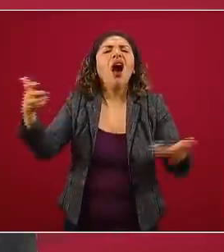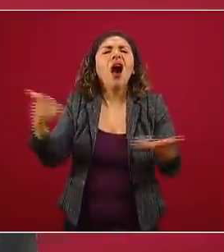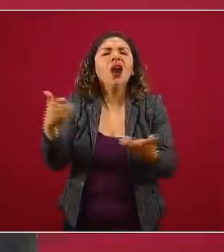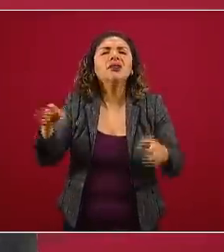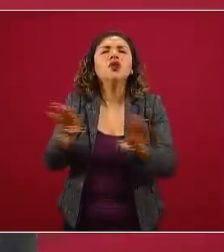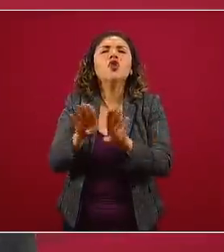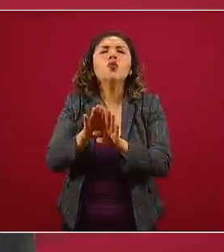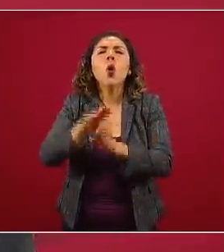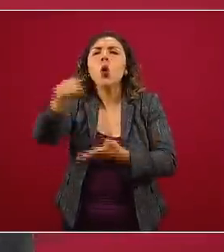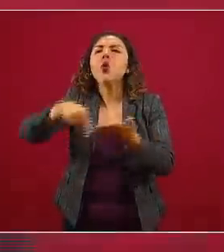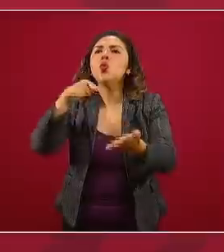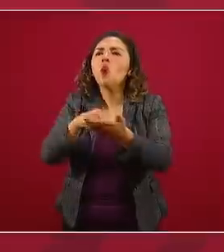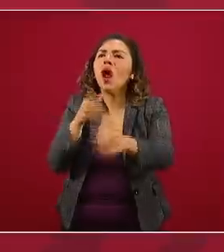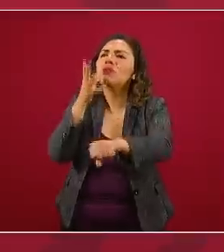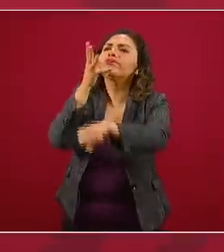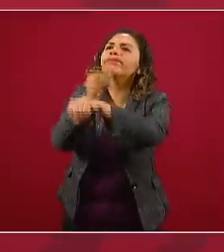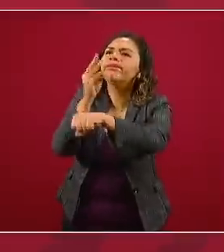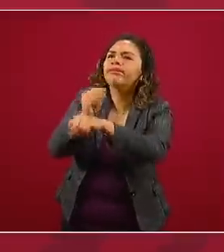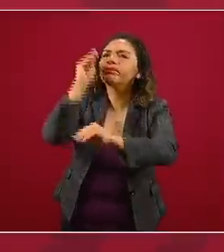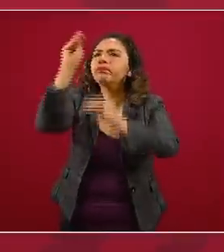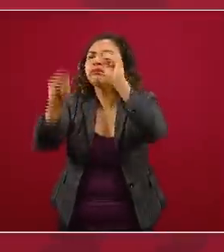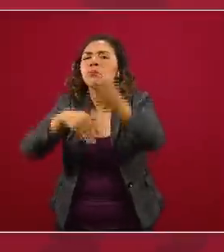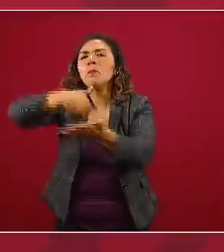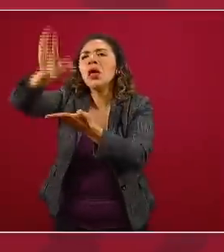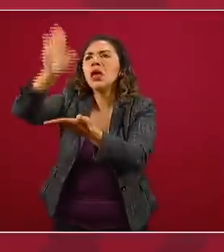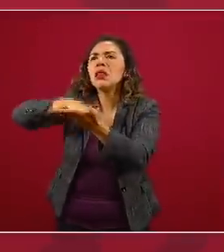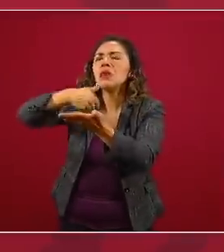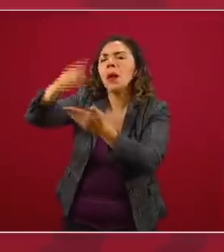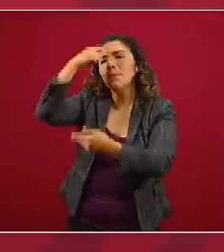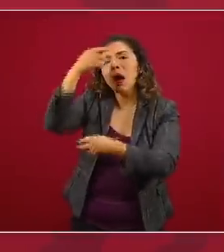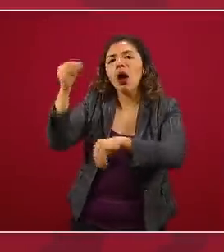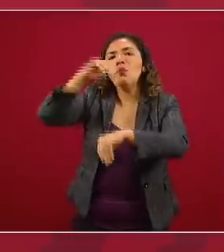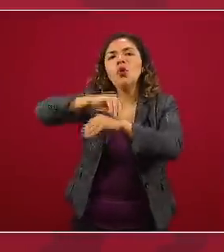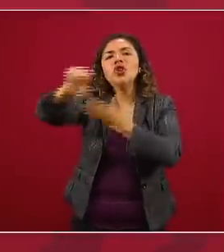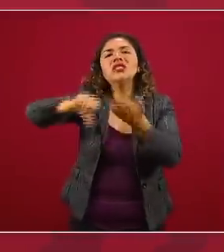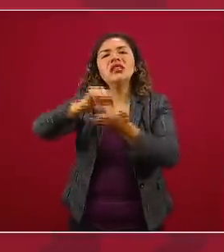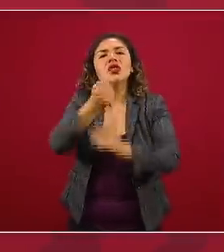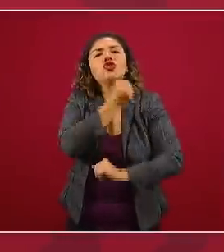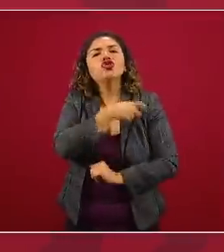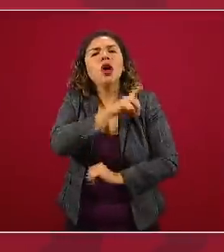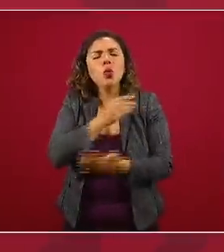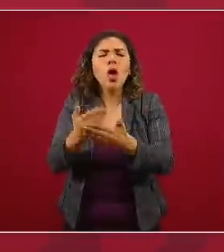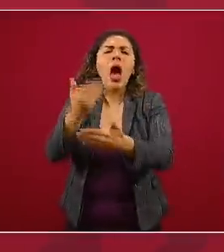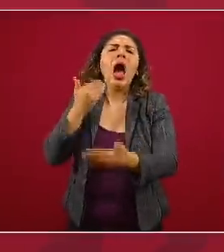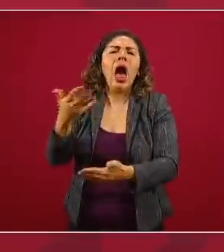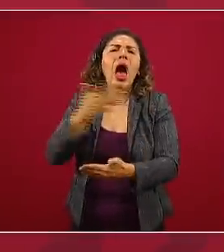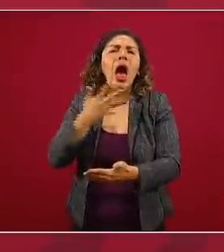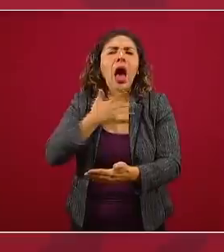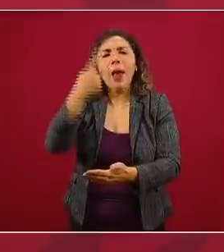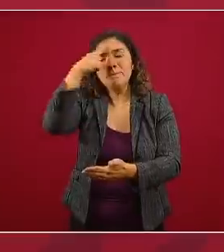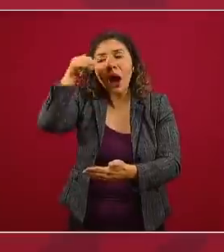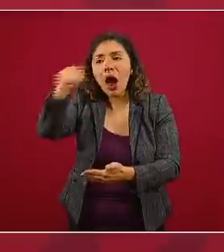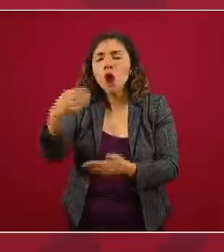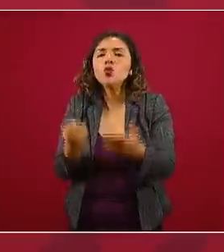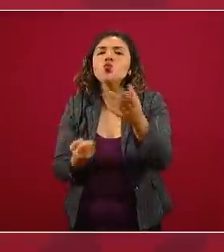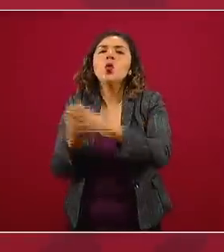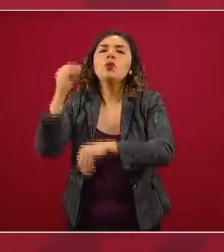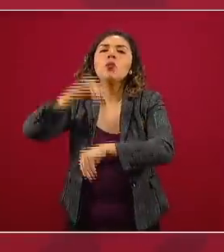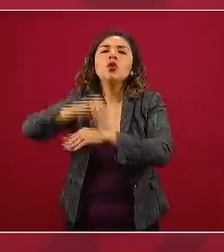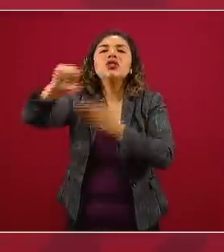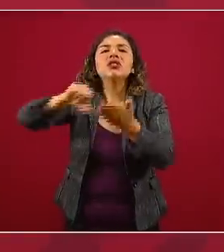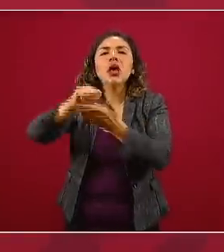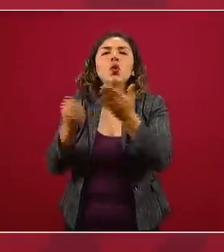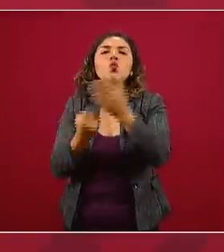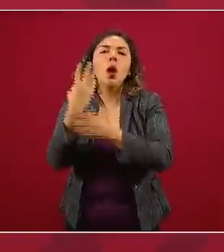remodelaciones y reparaciones de las centros de salud ya existentes para destinarlos hacer centros